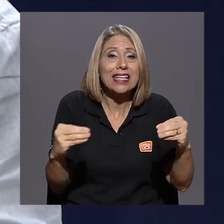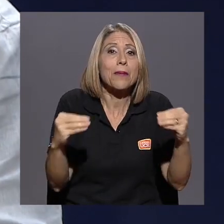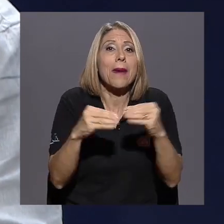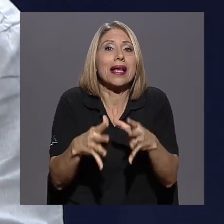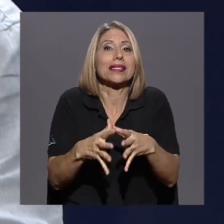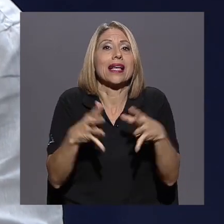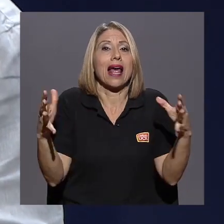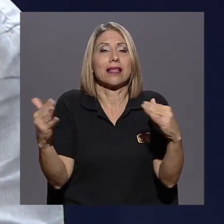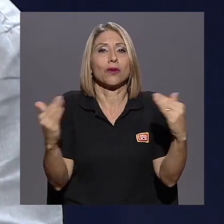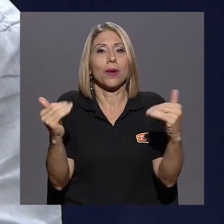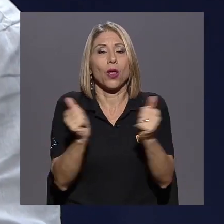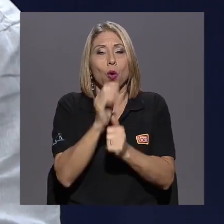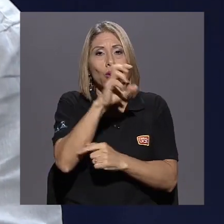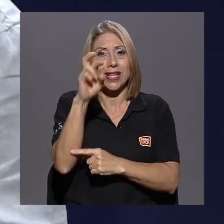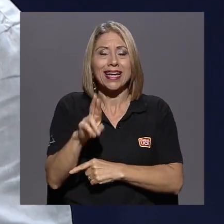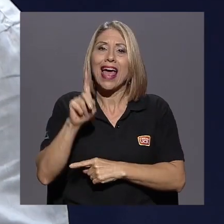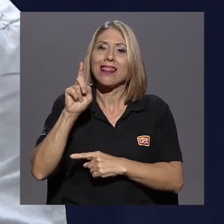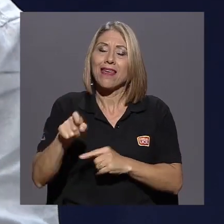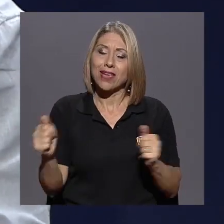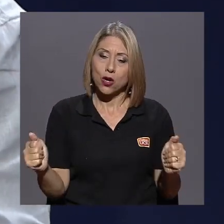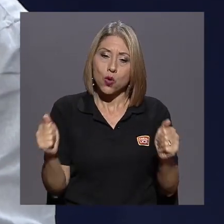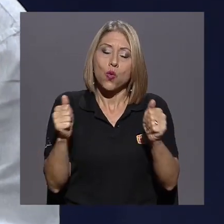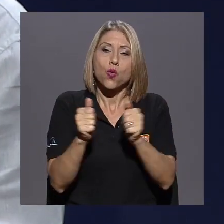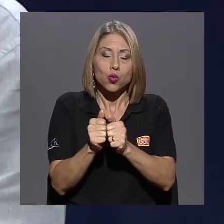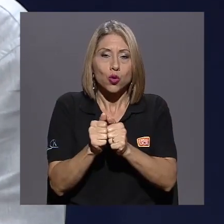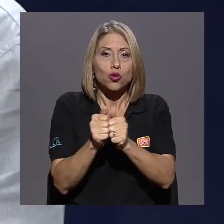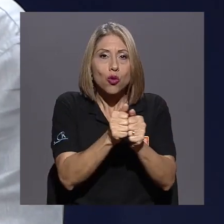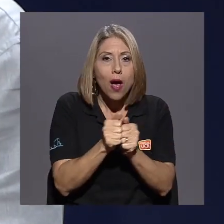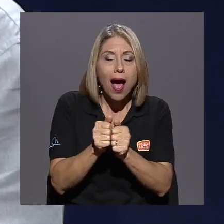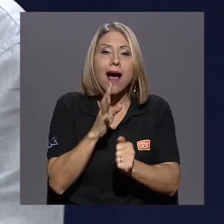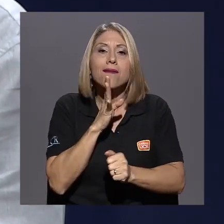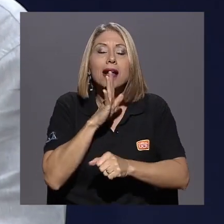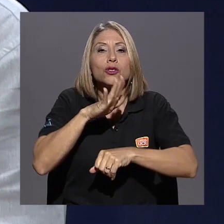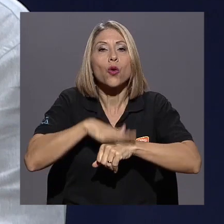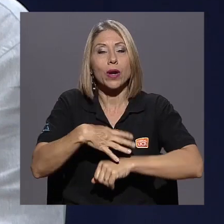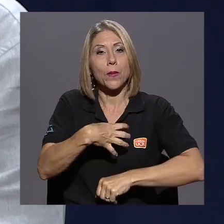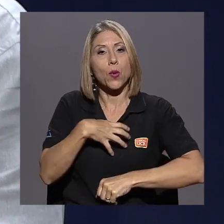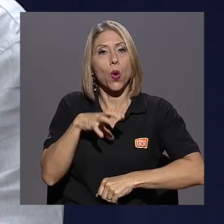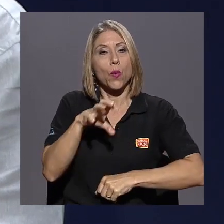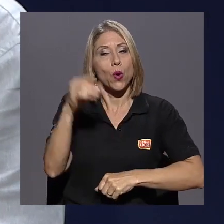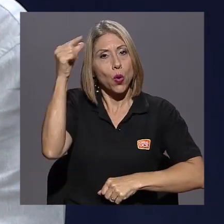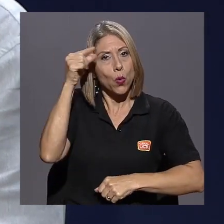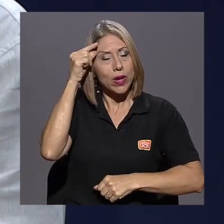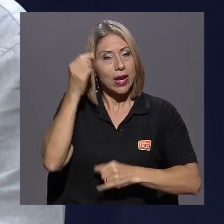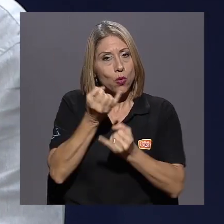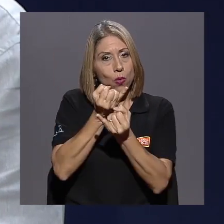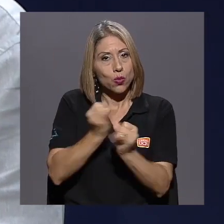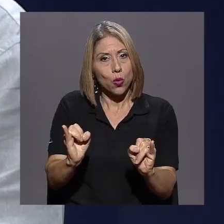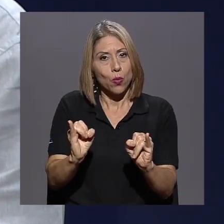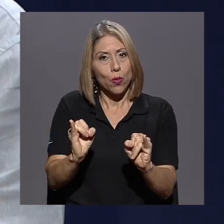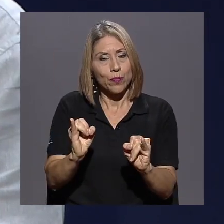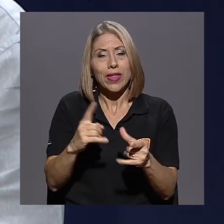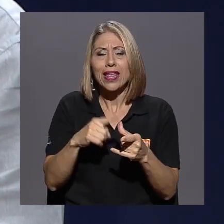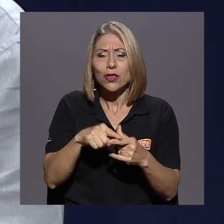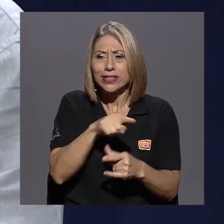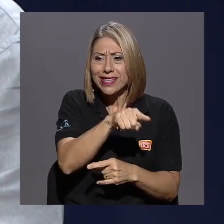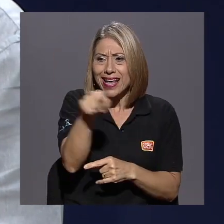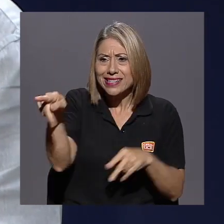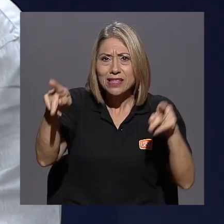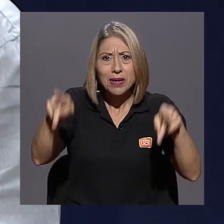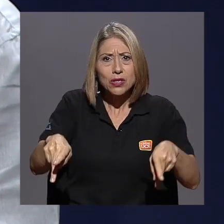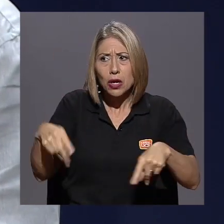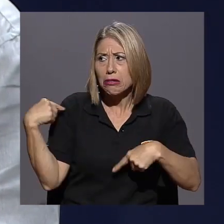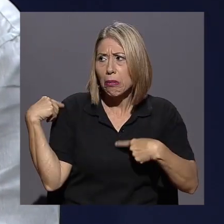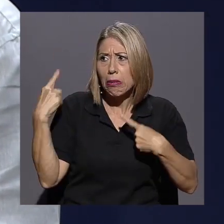sentarse juntos para reflexionar acerca de su propio el gobierno autónoma y lo que se ha visto es que estas personas nunca habían